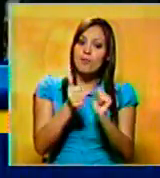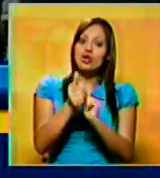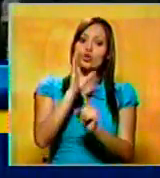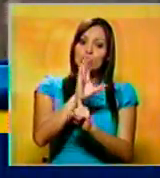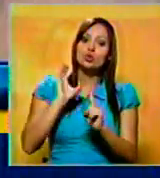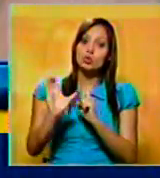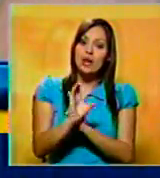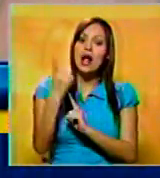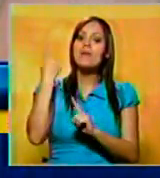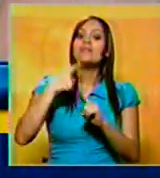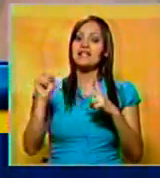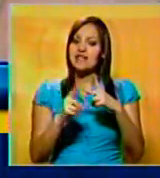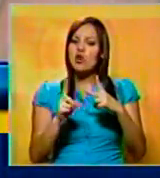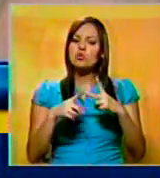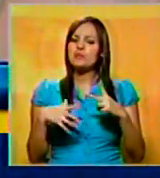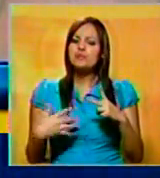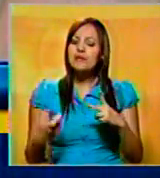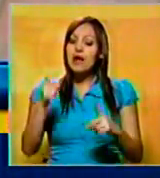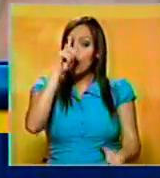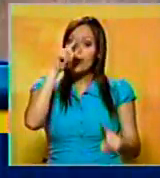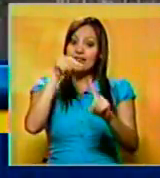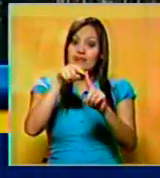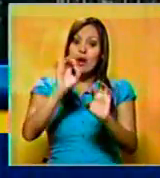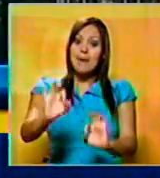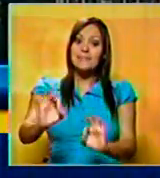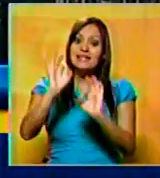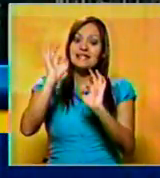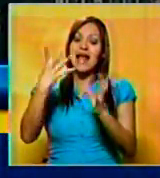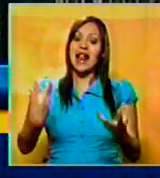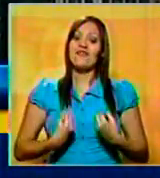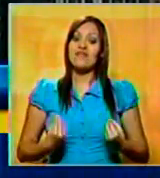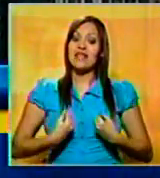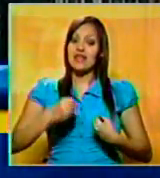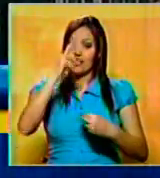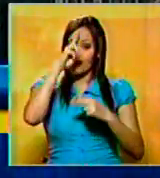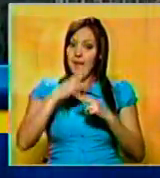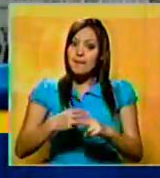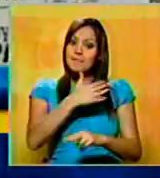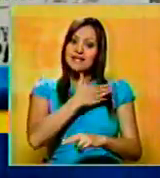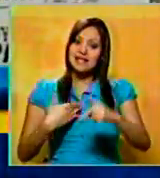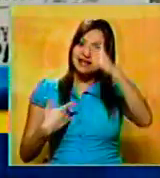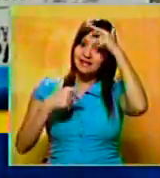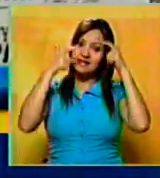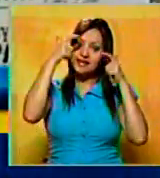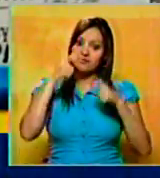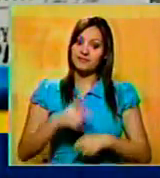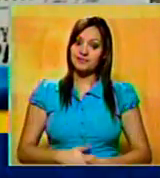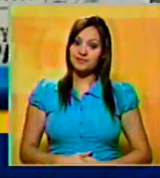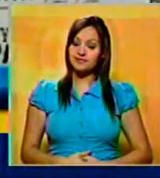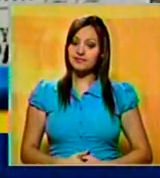culturales, y la segunda sala está dedicada exclusivamente a la vida y legado del presidente Chávez.